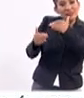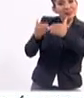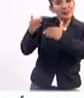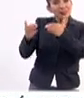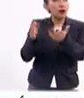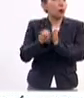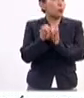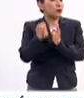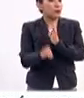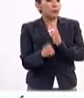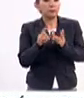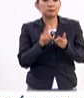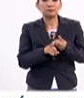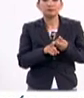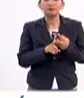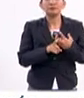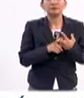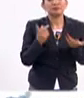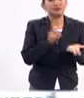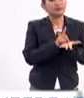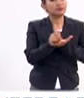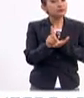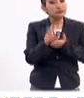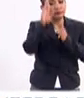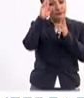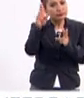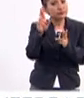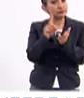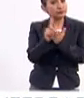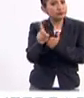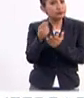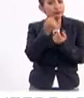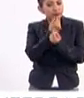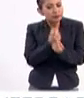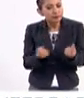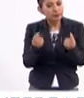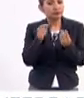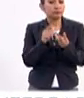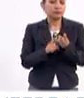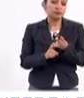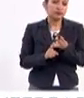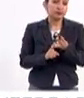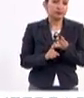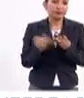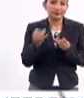cuestiones de respeto a los derechos de las infancias, ¿no?